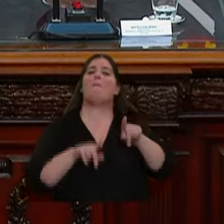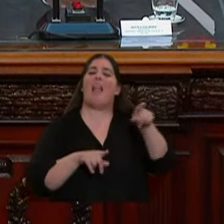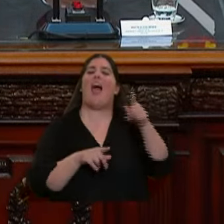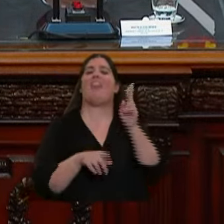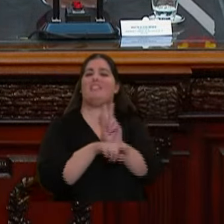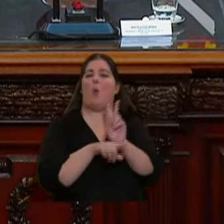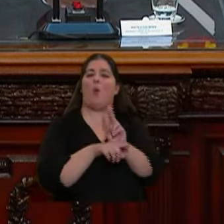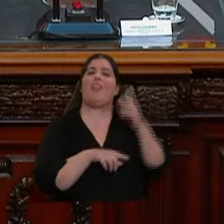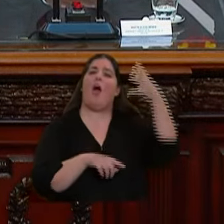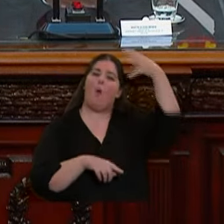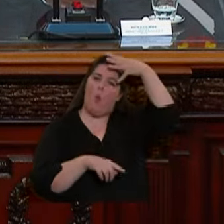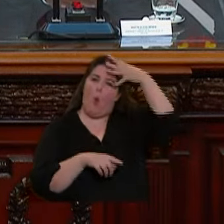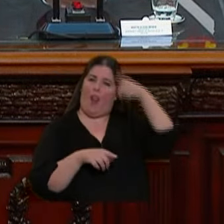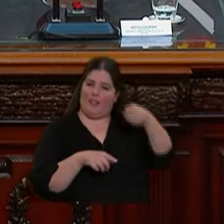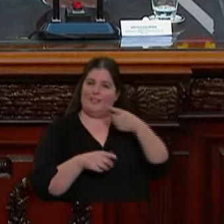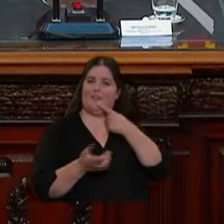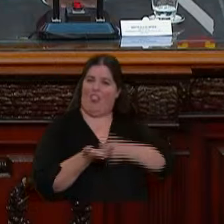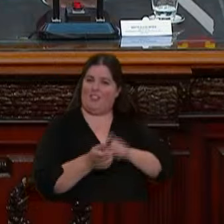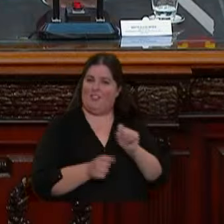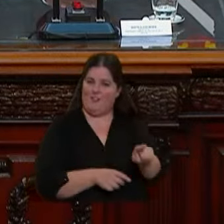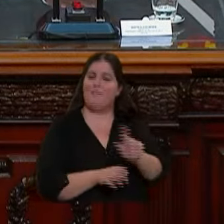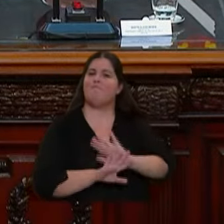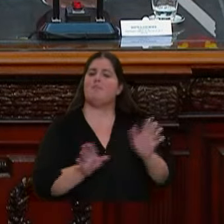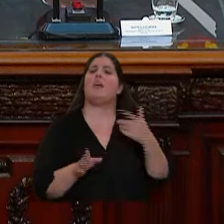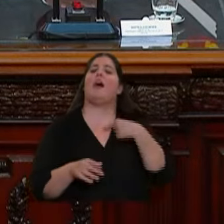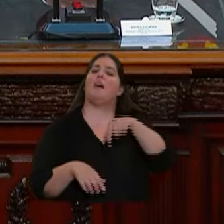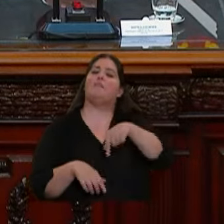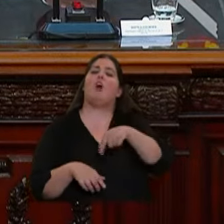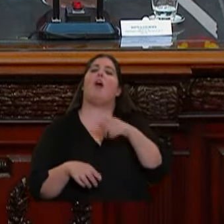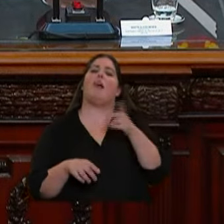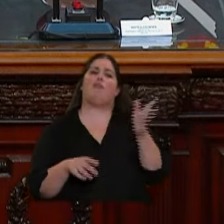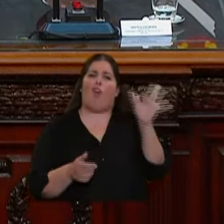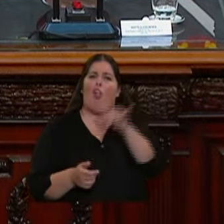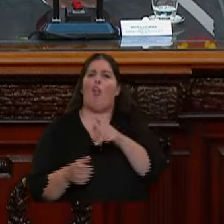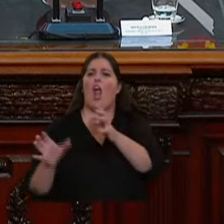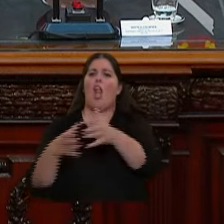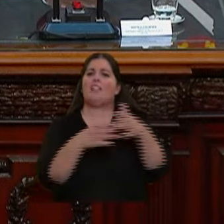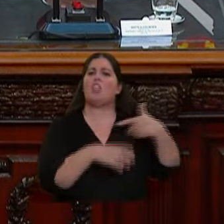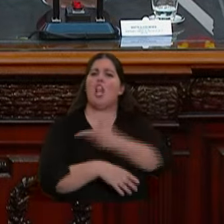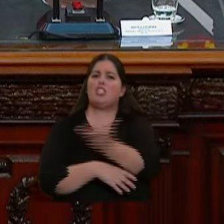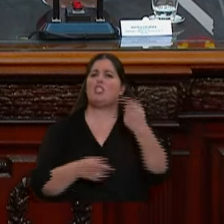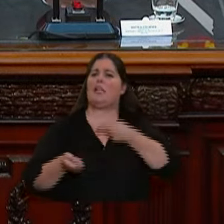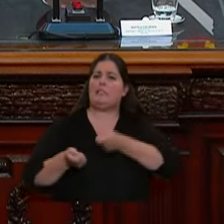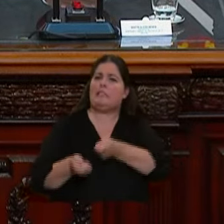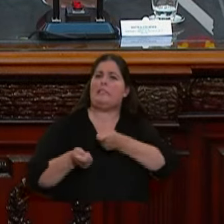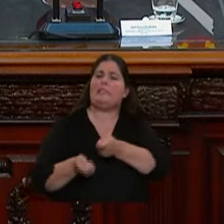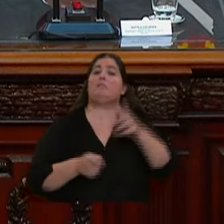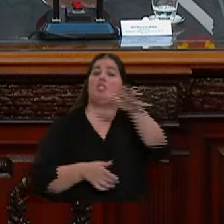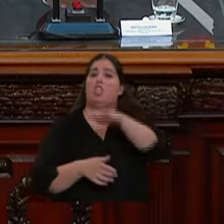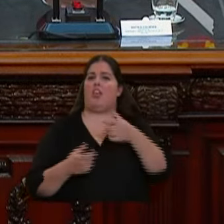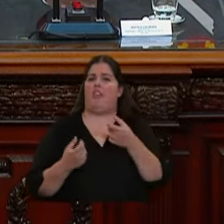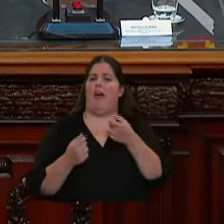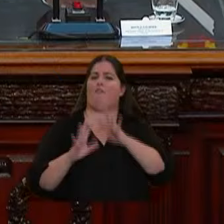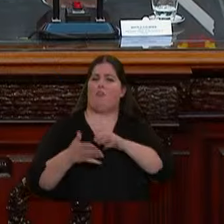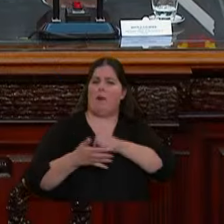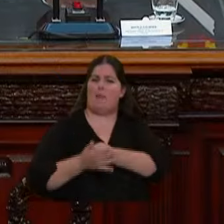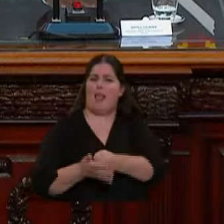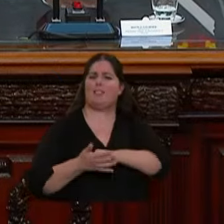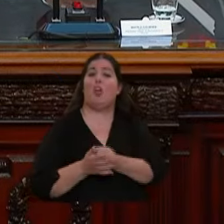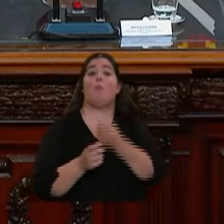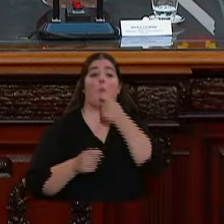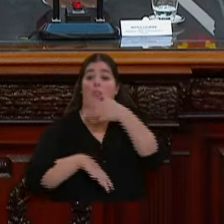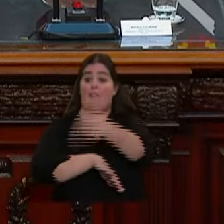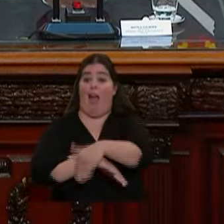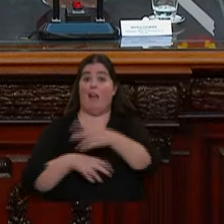Patricia Bullrich, estamos terminando también con la extorsión cotidiana que las organizaciones sociales le imponen a la sociedad cada vez que cortan una